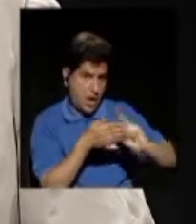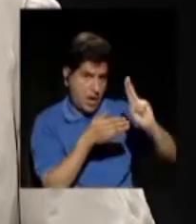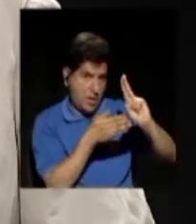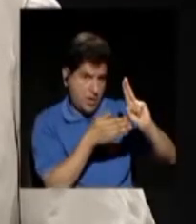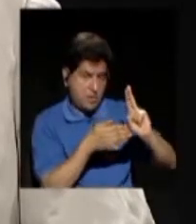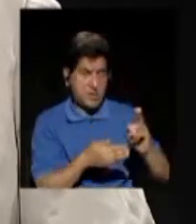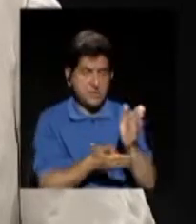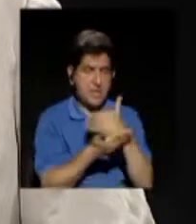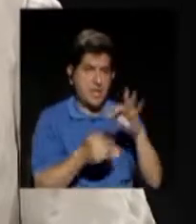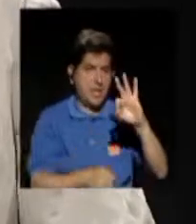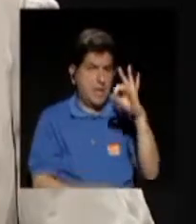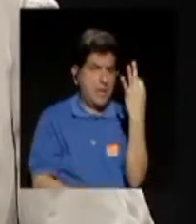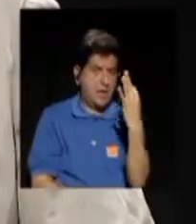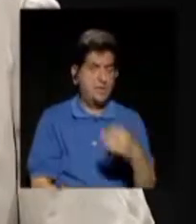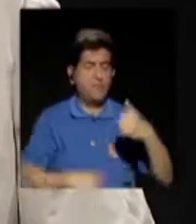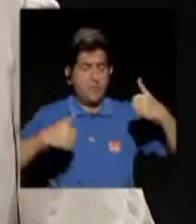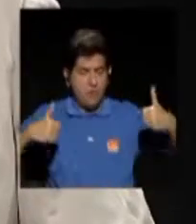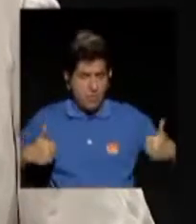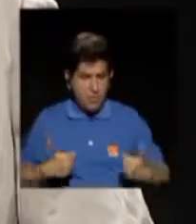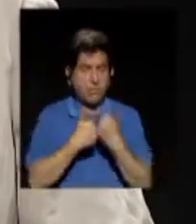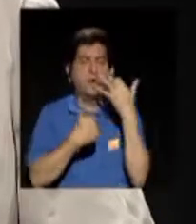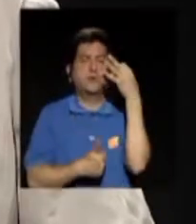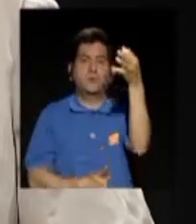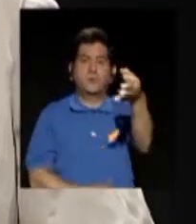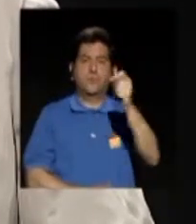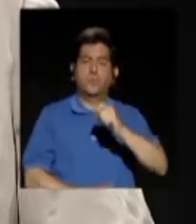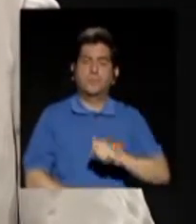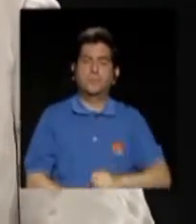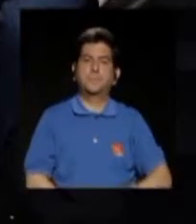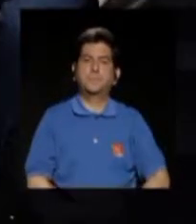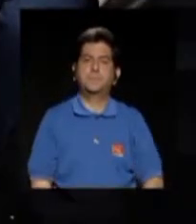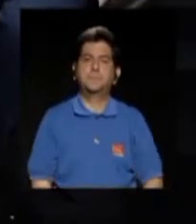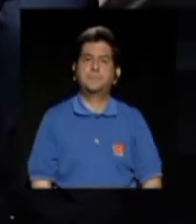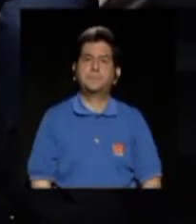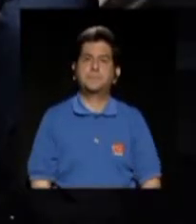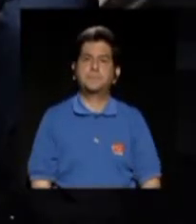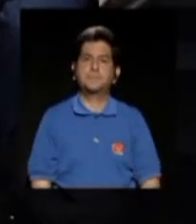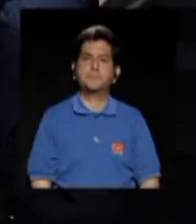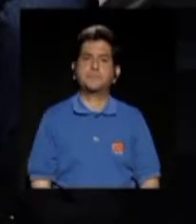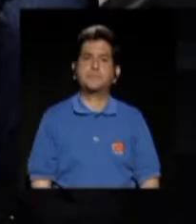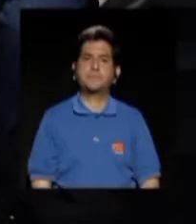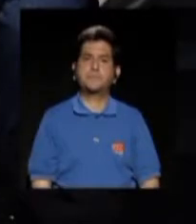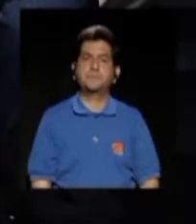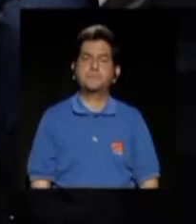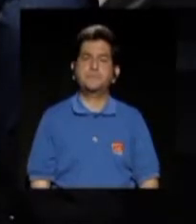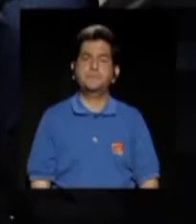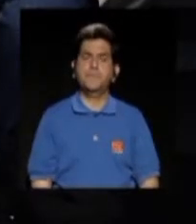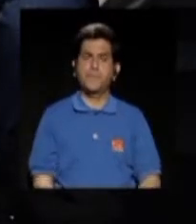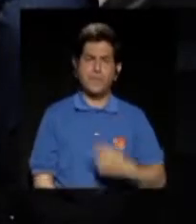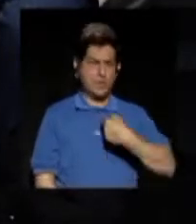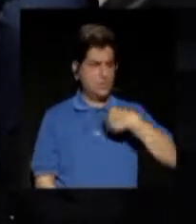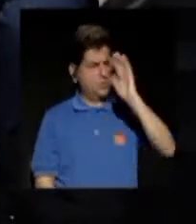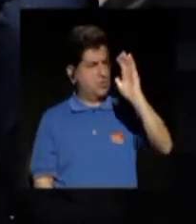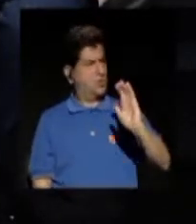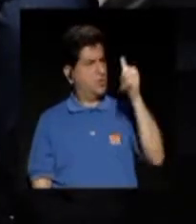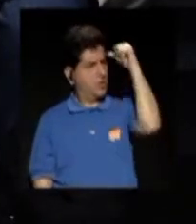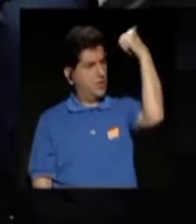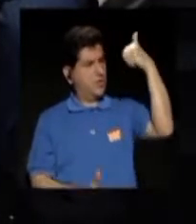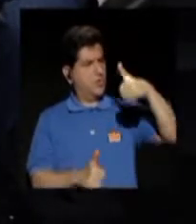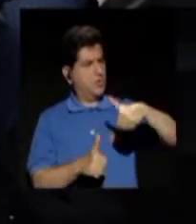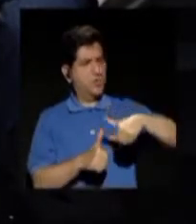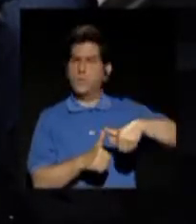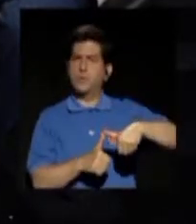algunos sentidos fue el desafío a futuro. Sí, tal vez yo de niño recuerdo,